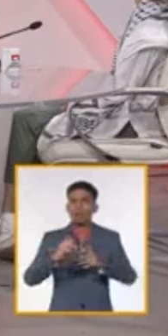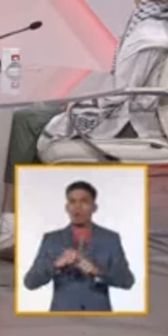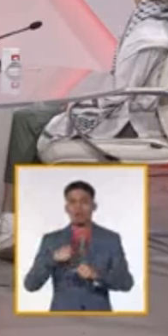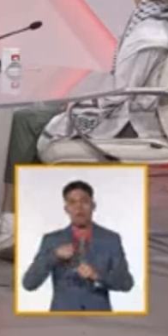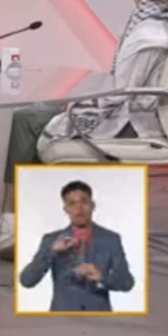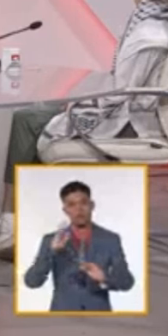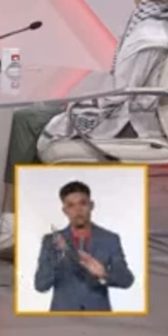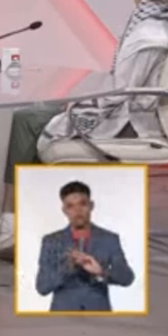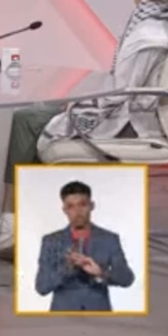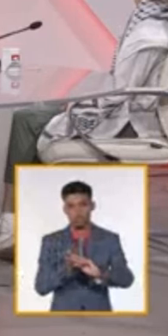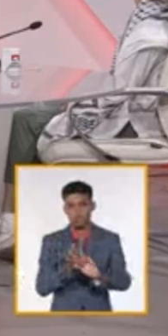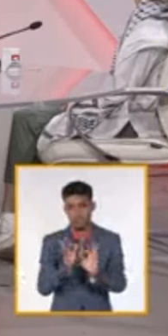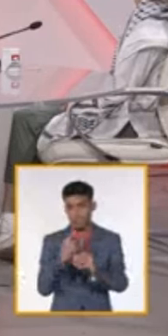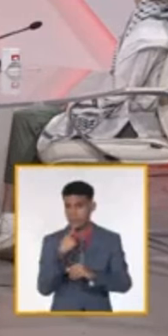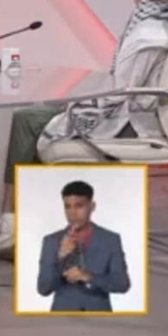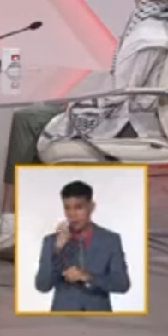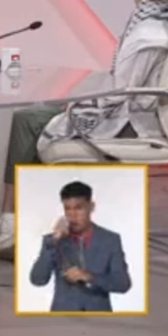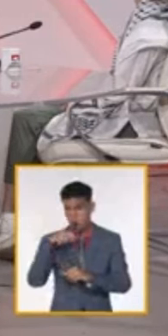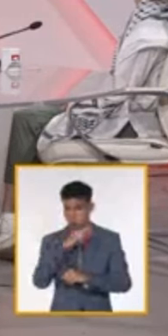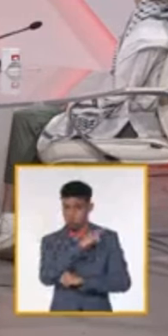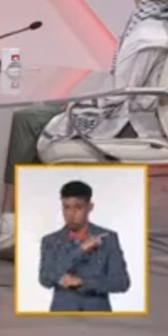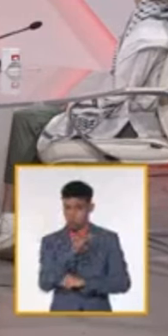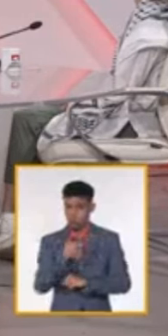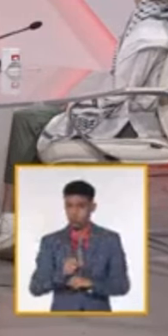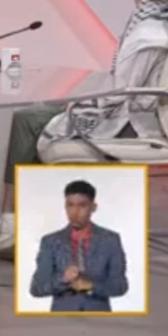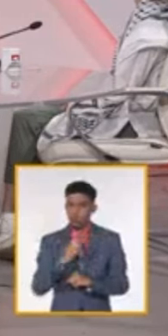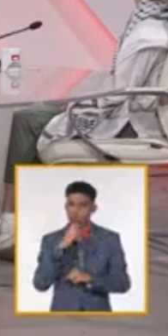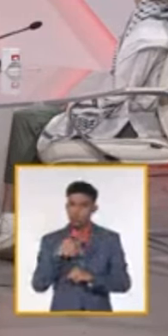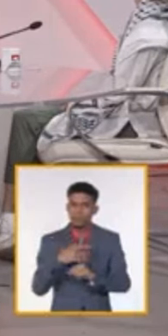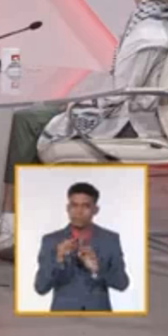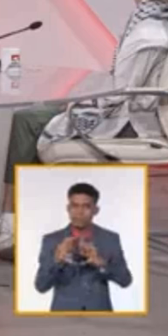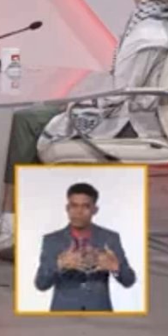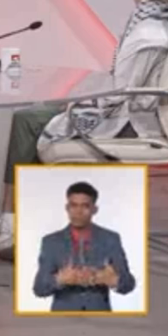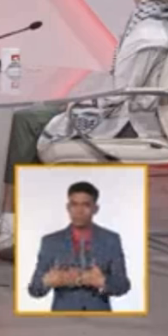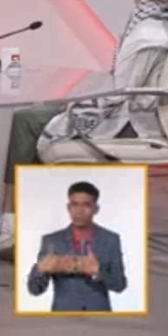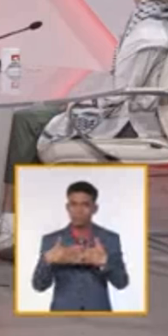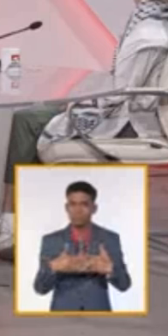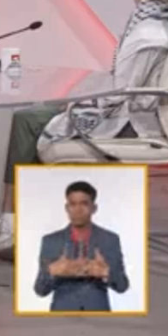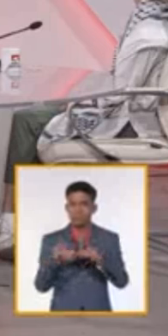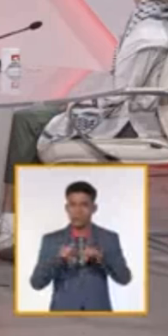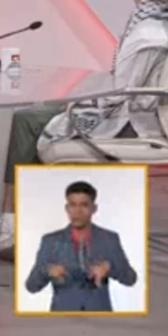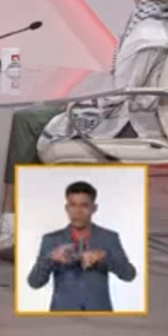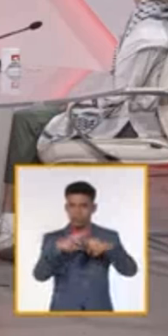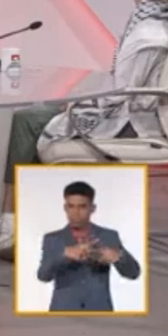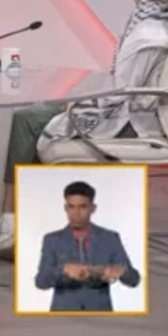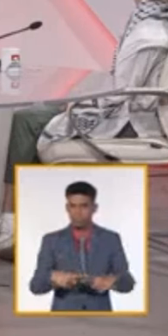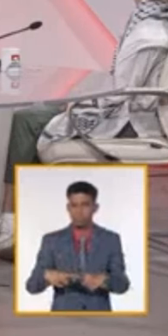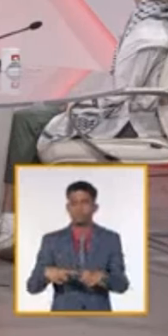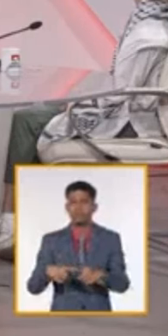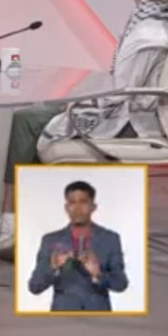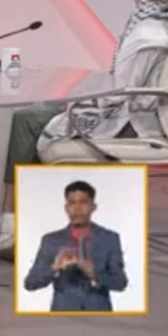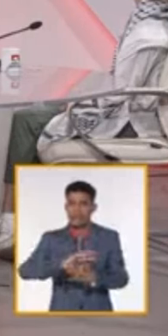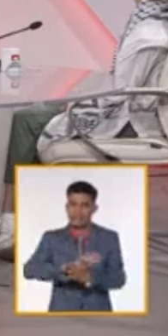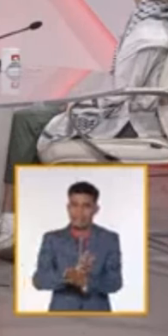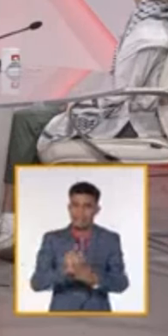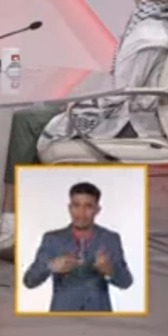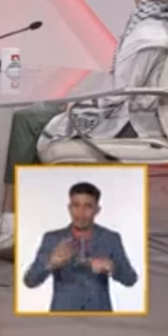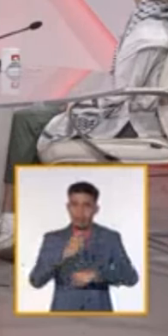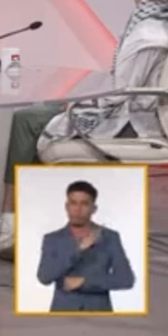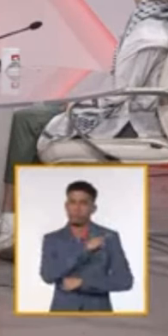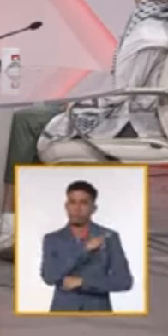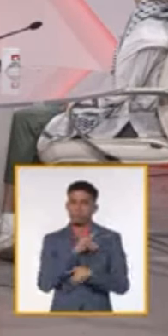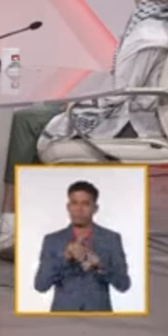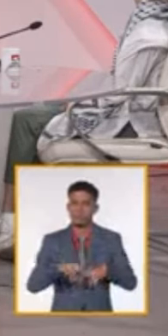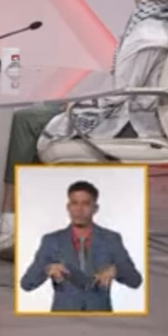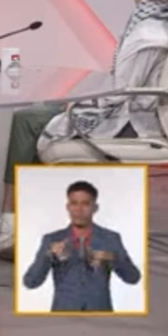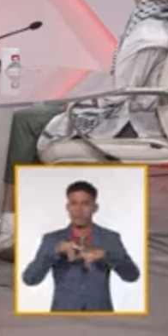ha tenido hacia las universidades esta serie de sesiones congresionales bien agresivas contra las autoridades